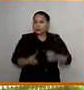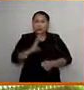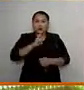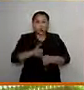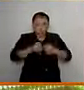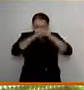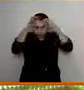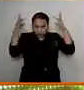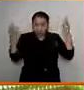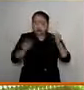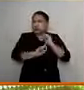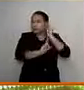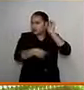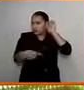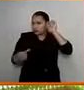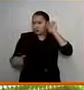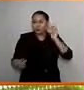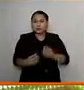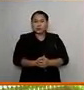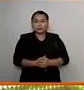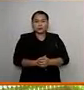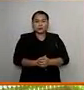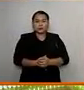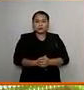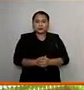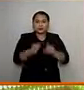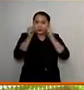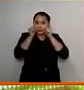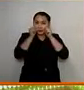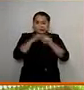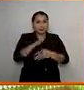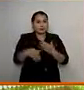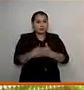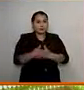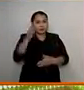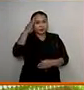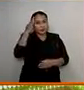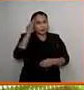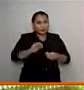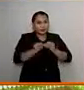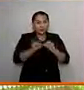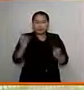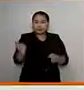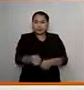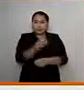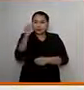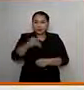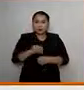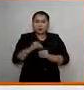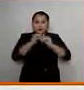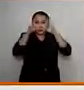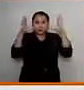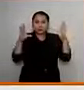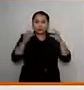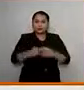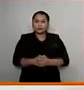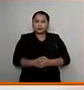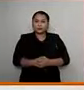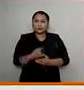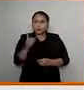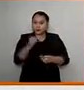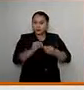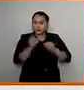sus sueños una realidad con la diaria. Atentos todos porque vamos a conocer el sueño ganador de esta mañana. Primer